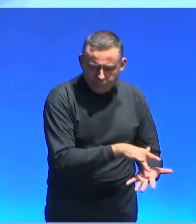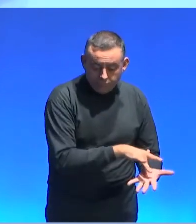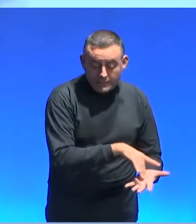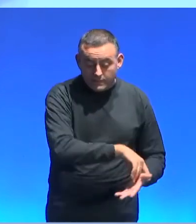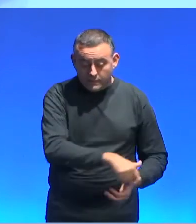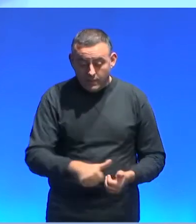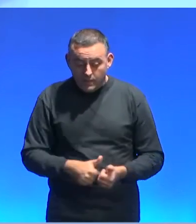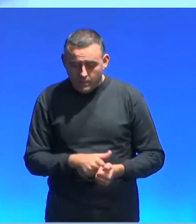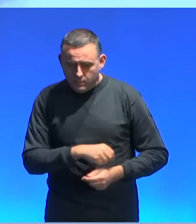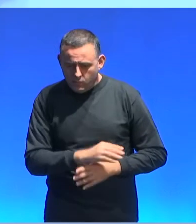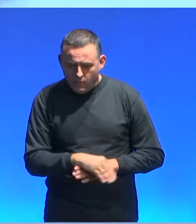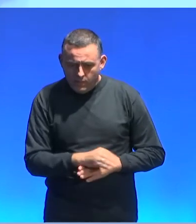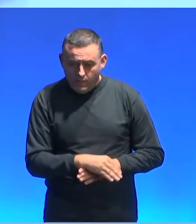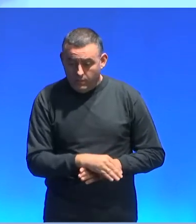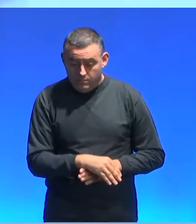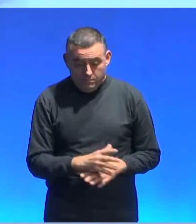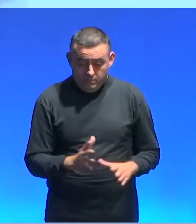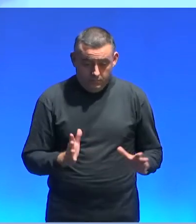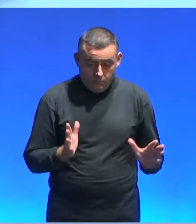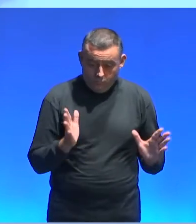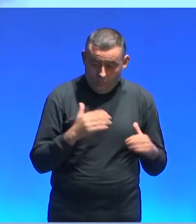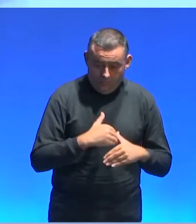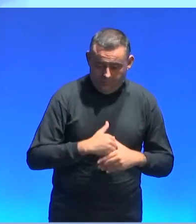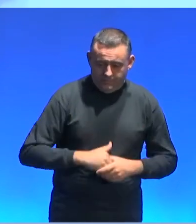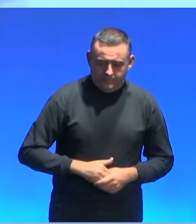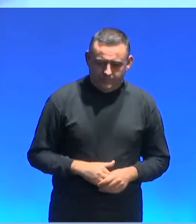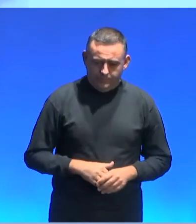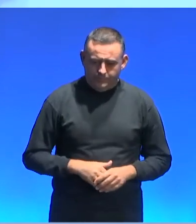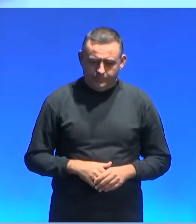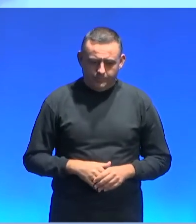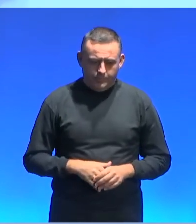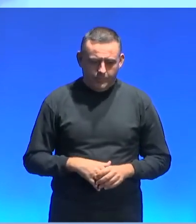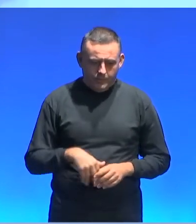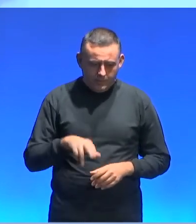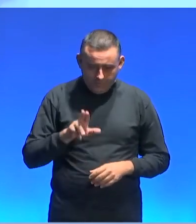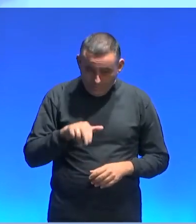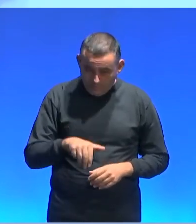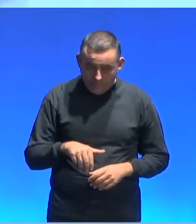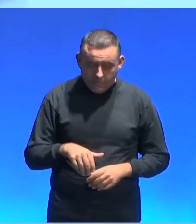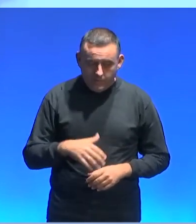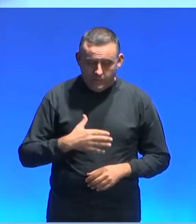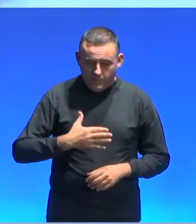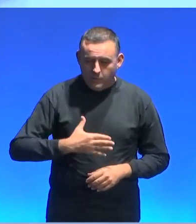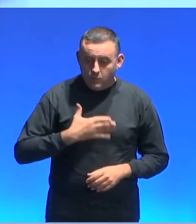cómo sería más fácil para nosotros. Y bueno, y de paso, como están los que mandan,